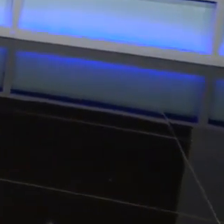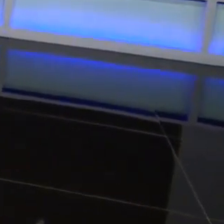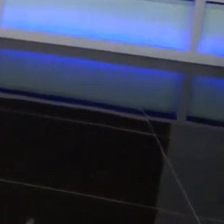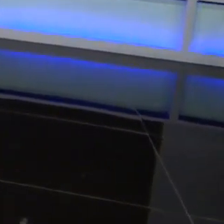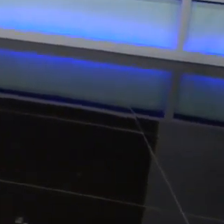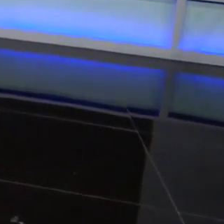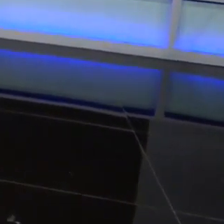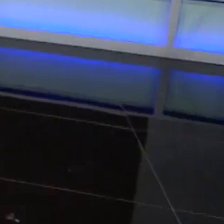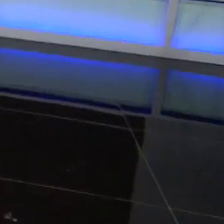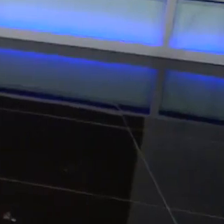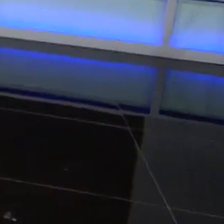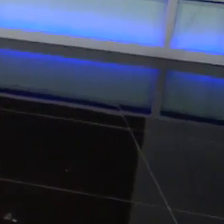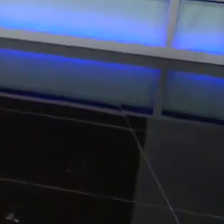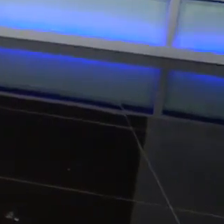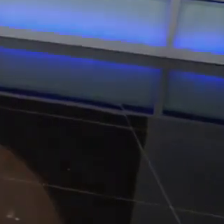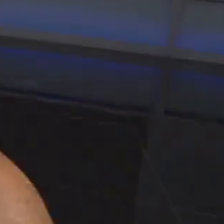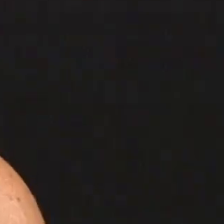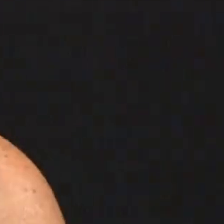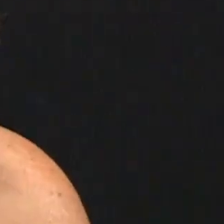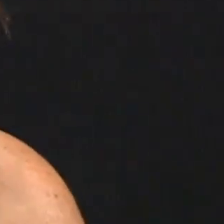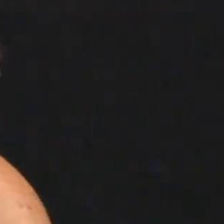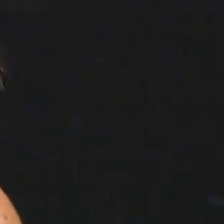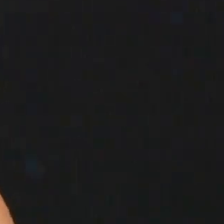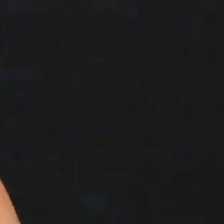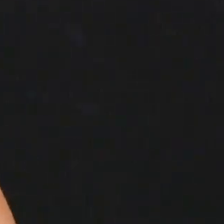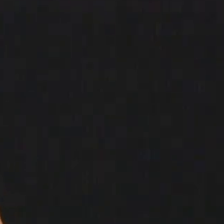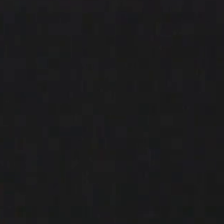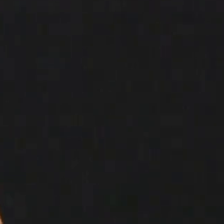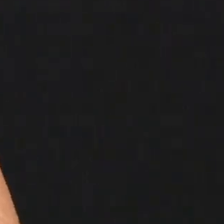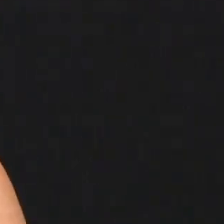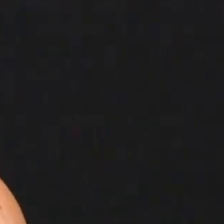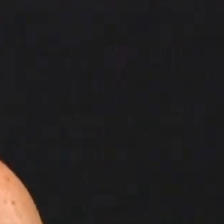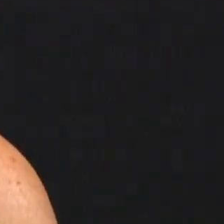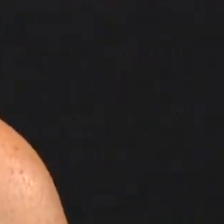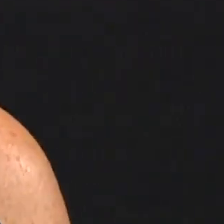Que intentes ignorar, no hay amor sin